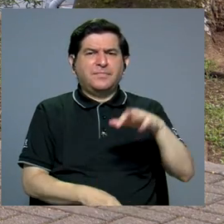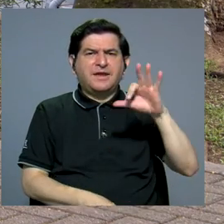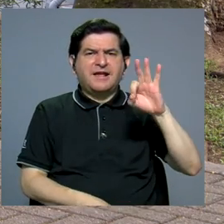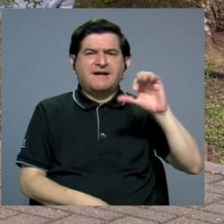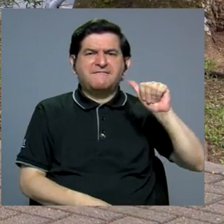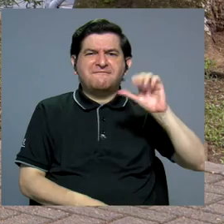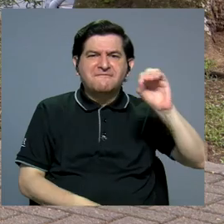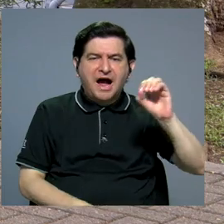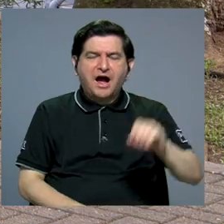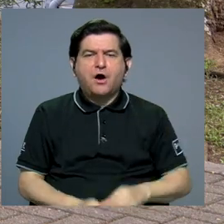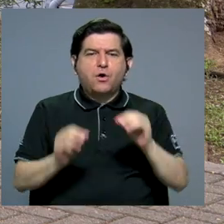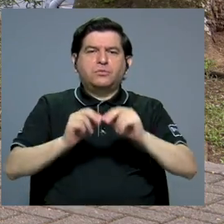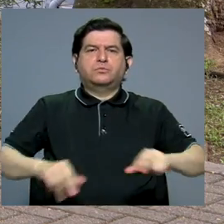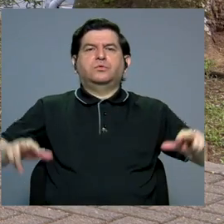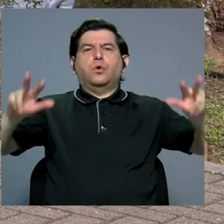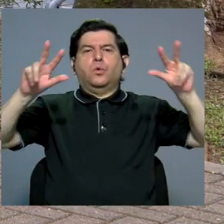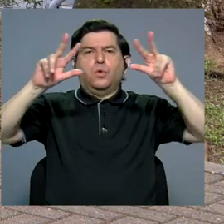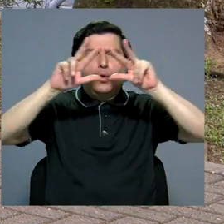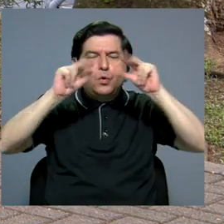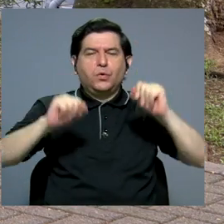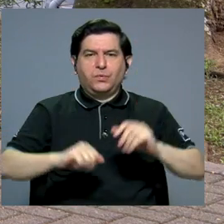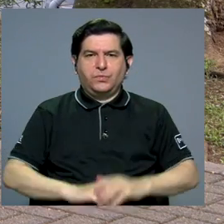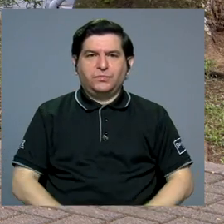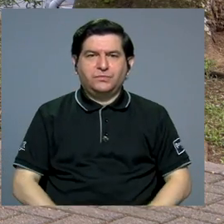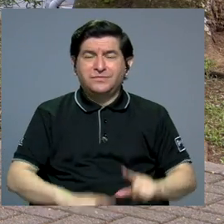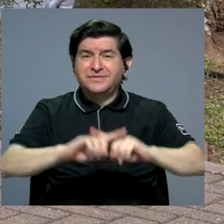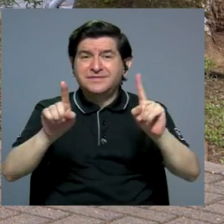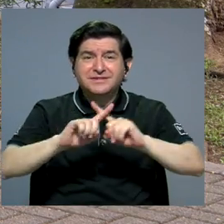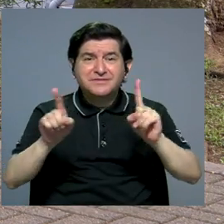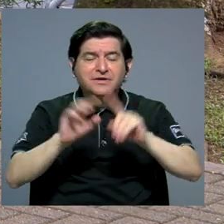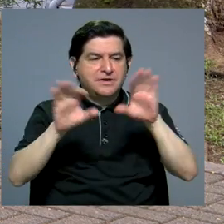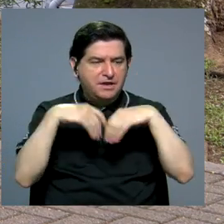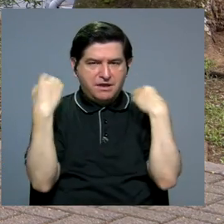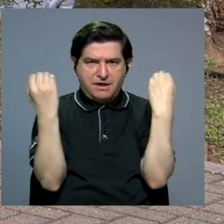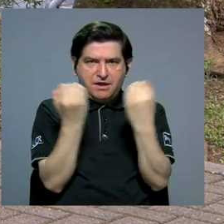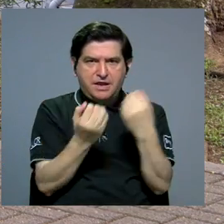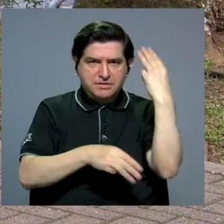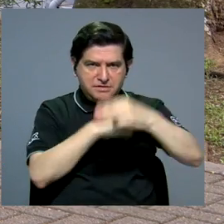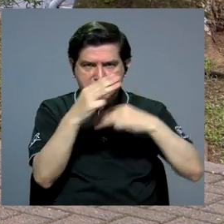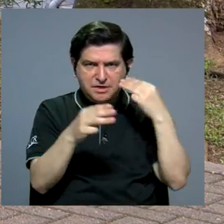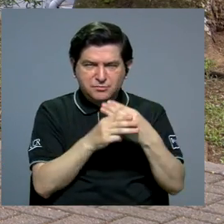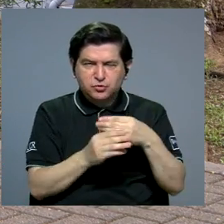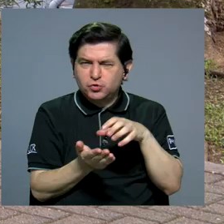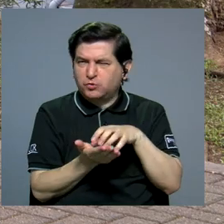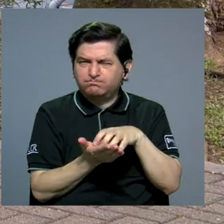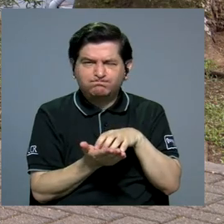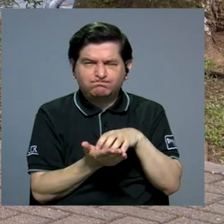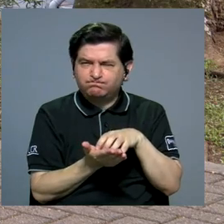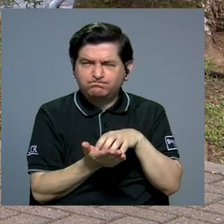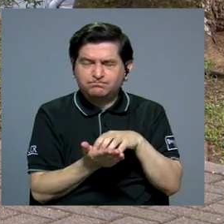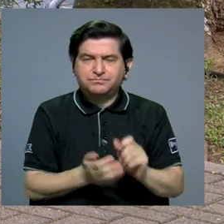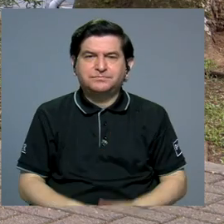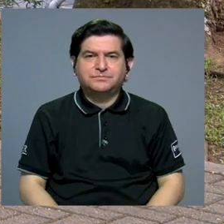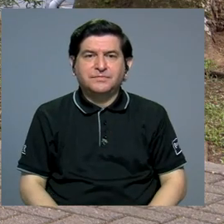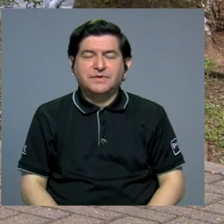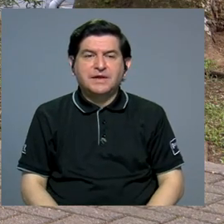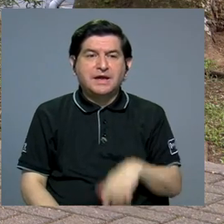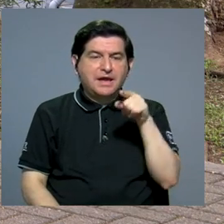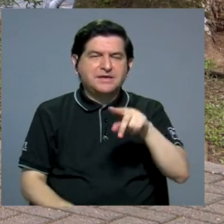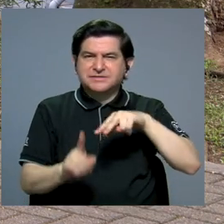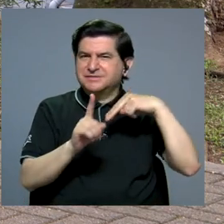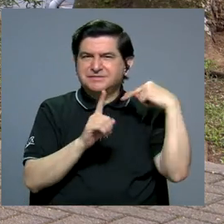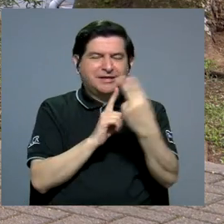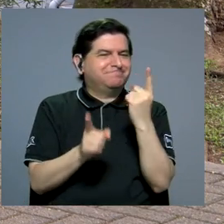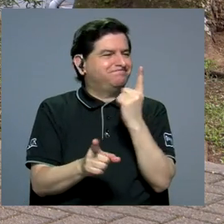la FAO, por las Naciones Unidas, por varias organizaciones a nivel mundial, no es